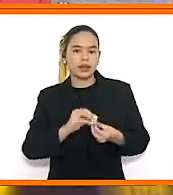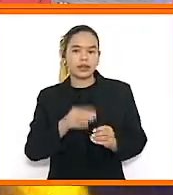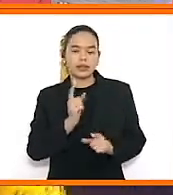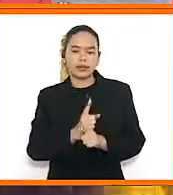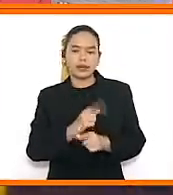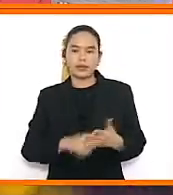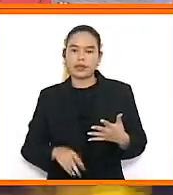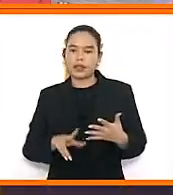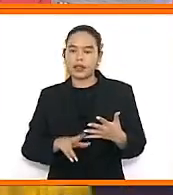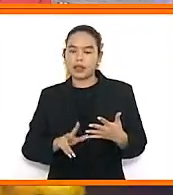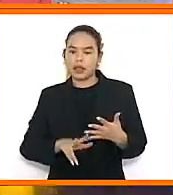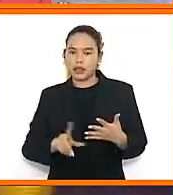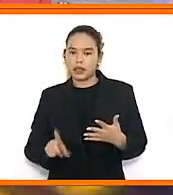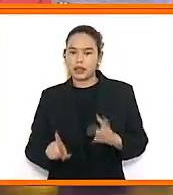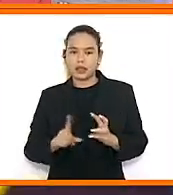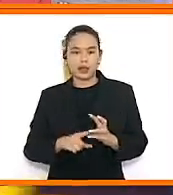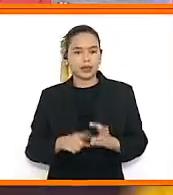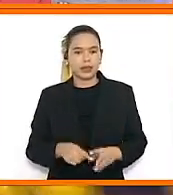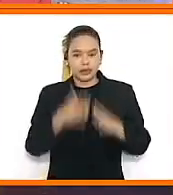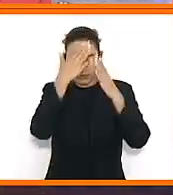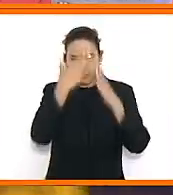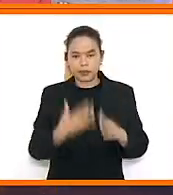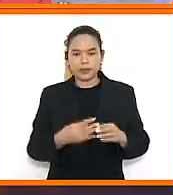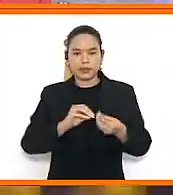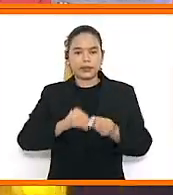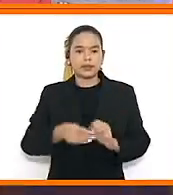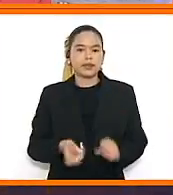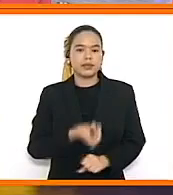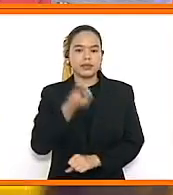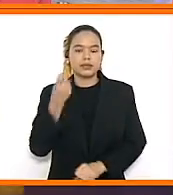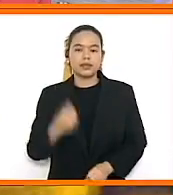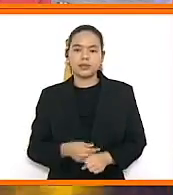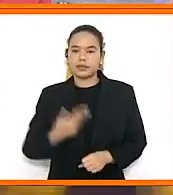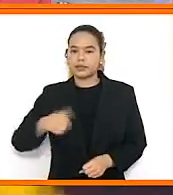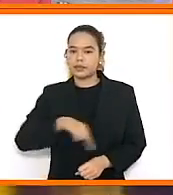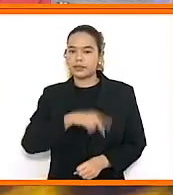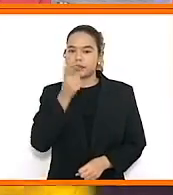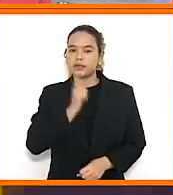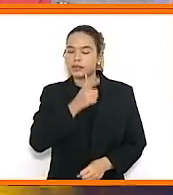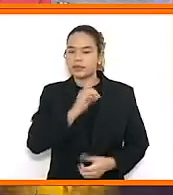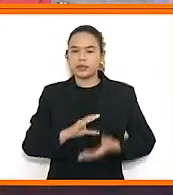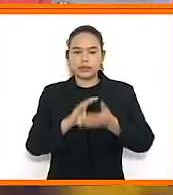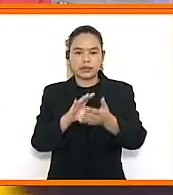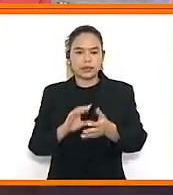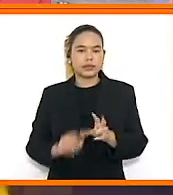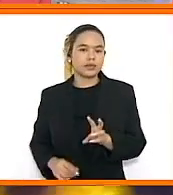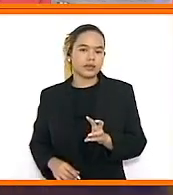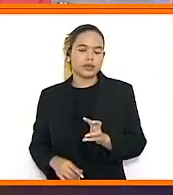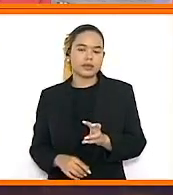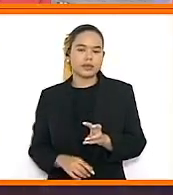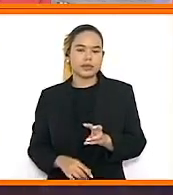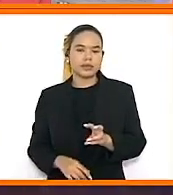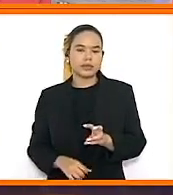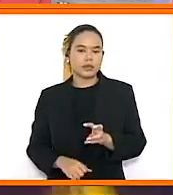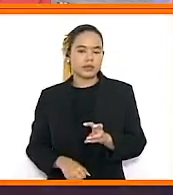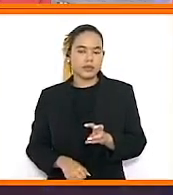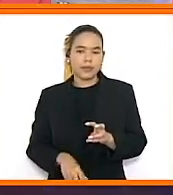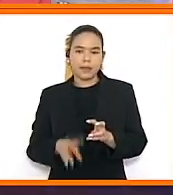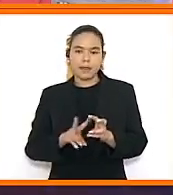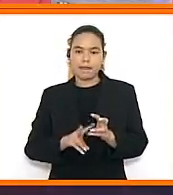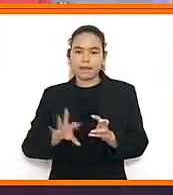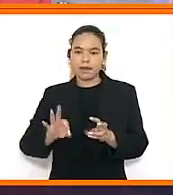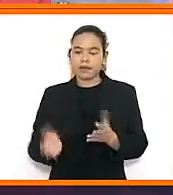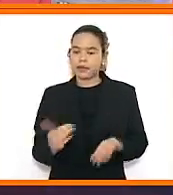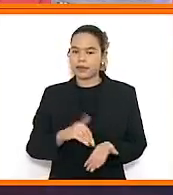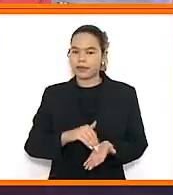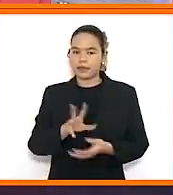el 31. Sexto y decisivo número ganador de nuestro Loto Super Premio es... El 29.